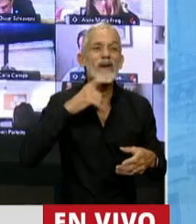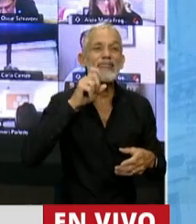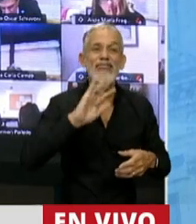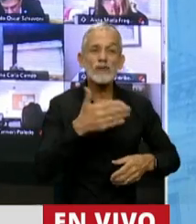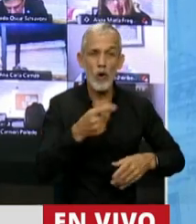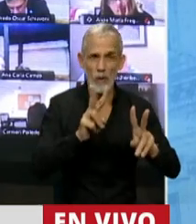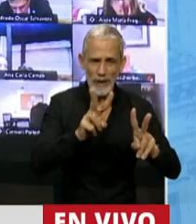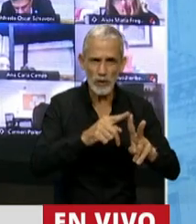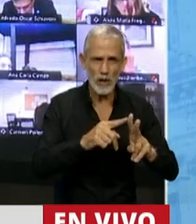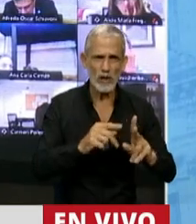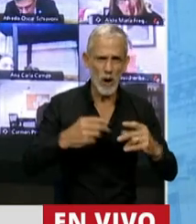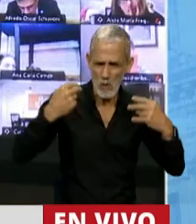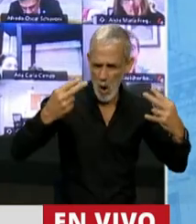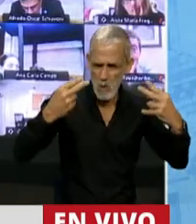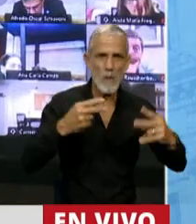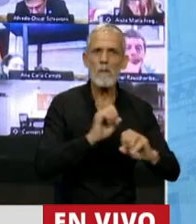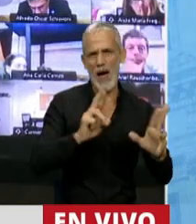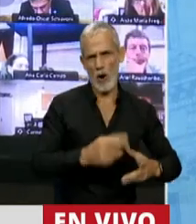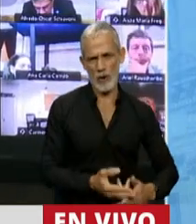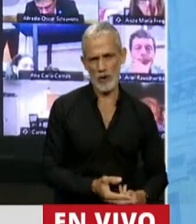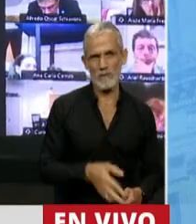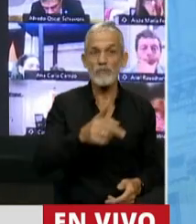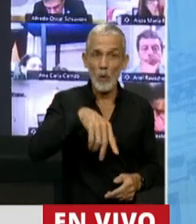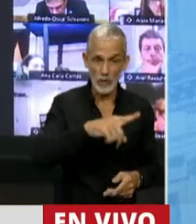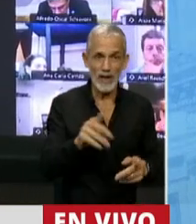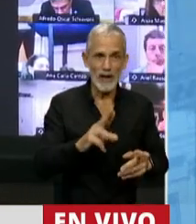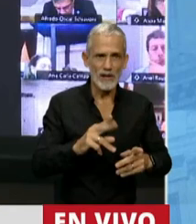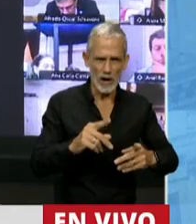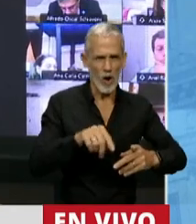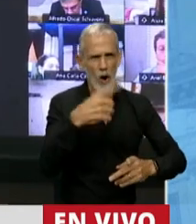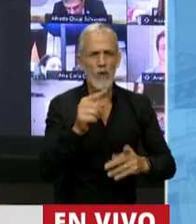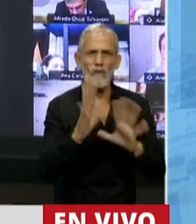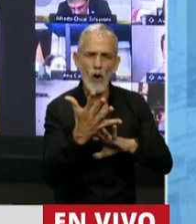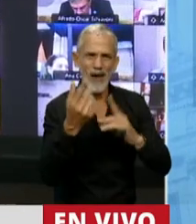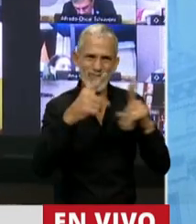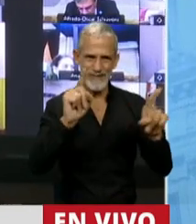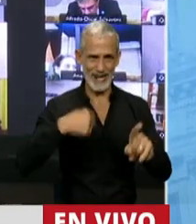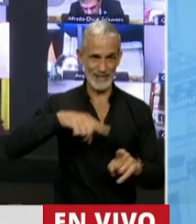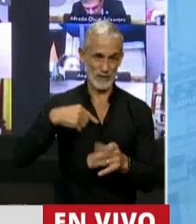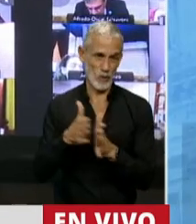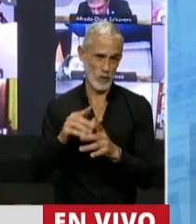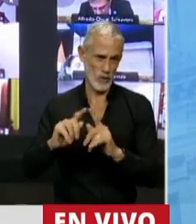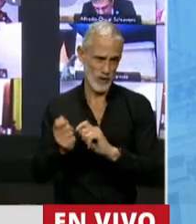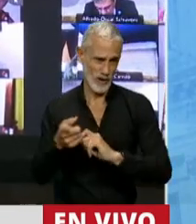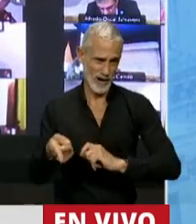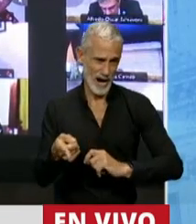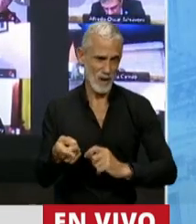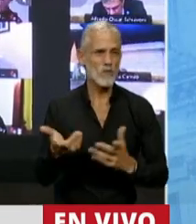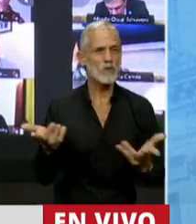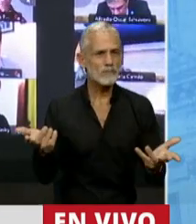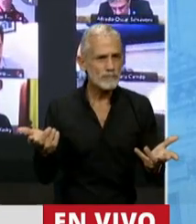mucho más levantisco. Hubiesen estado con otras características, seguramente. ¿Sabe por